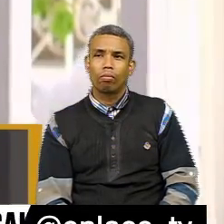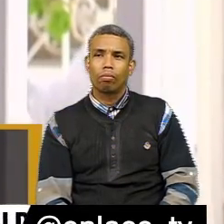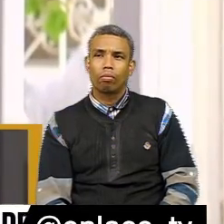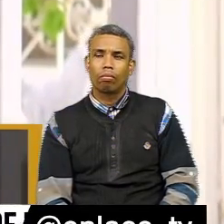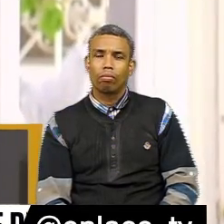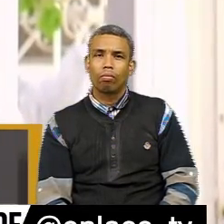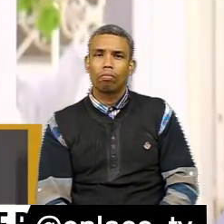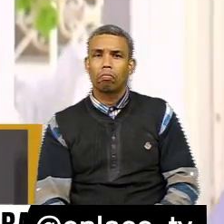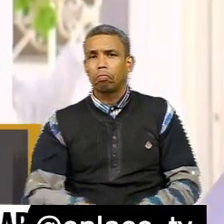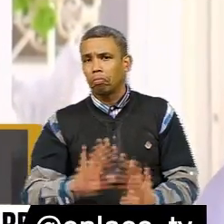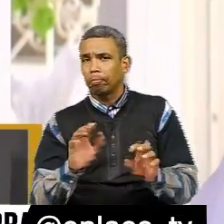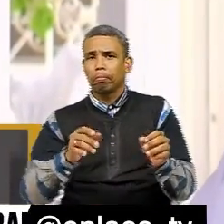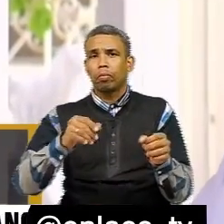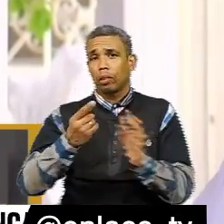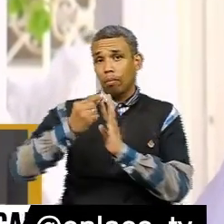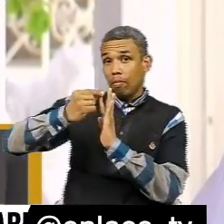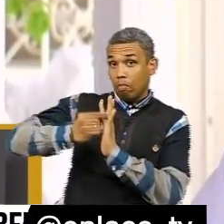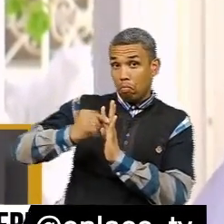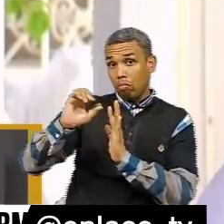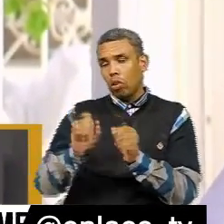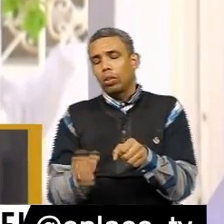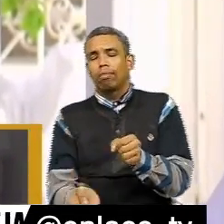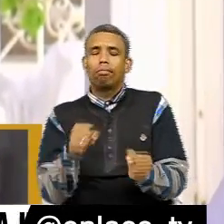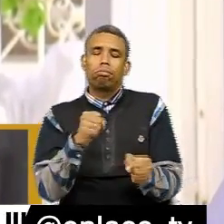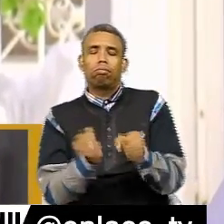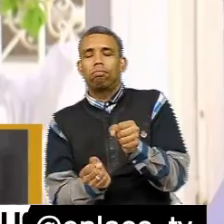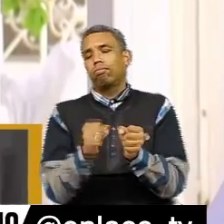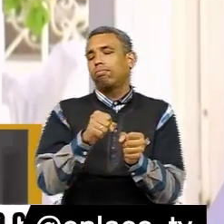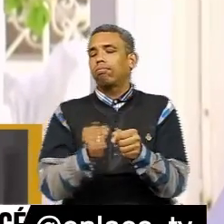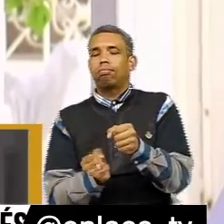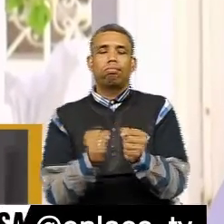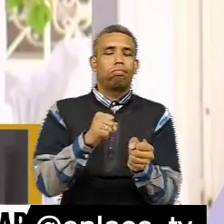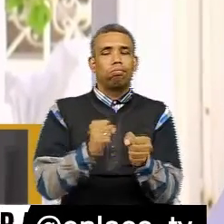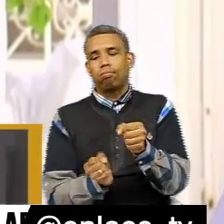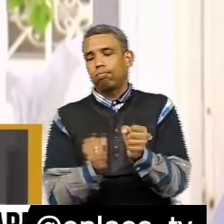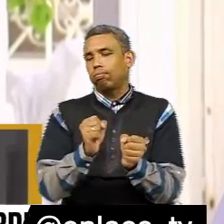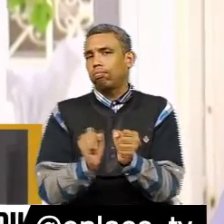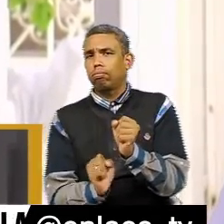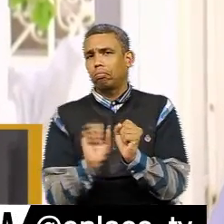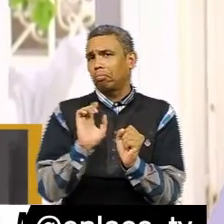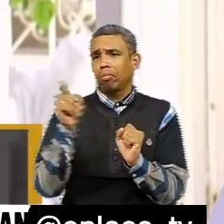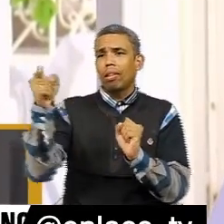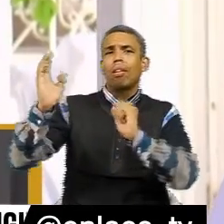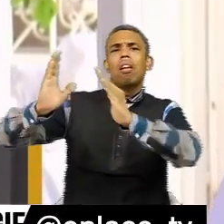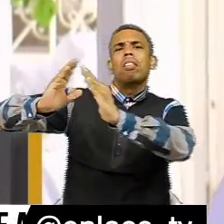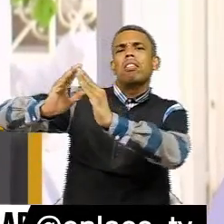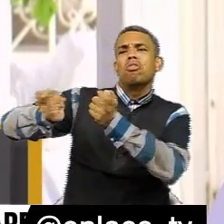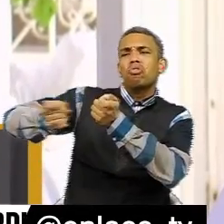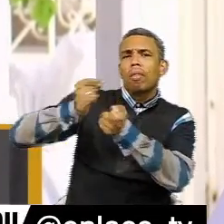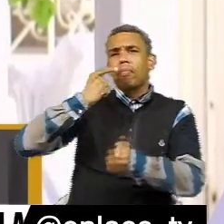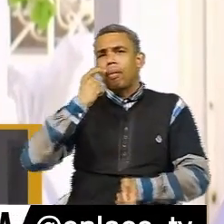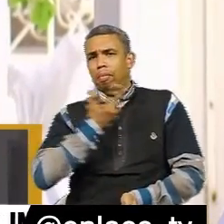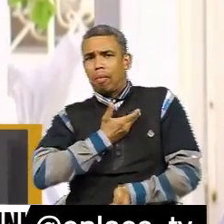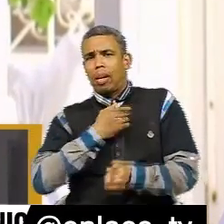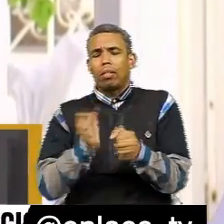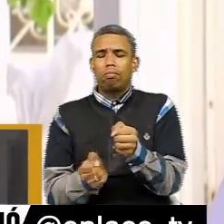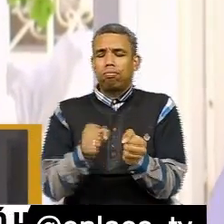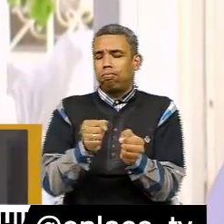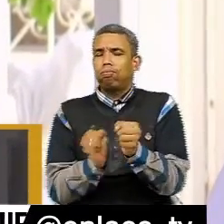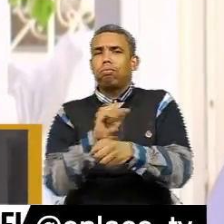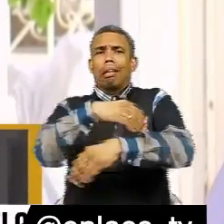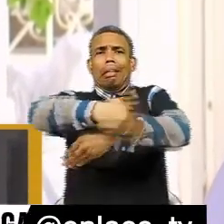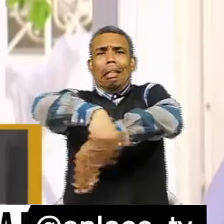Veníamos en el carro con mi esposo, veníamos entrando acá a la calle en la que viven mis papás. La calle es una calle cerrada,